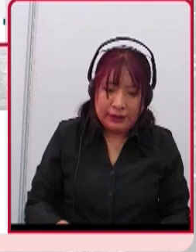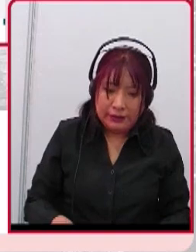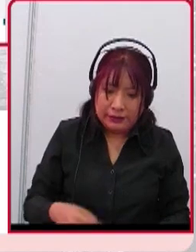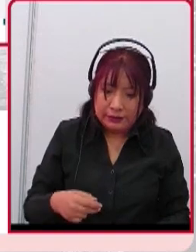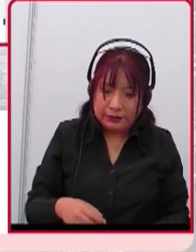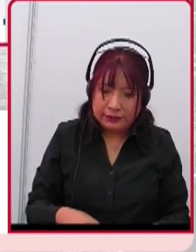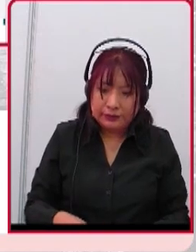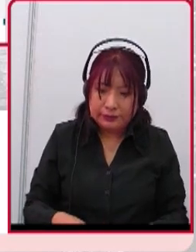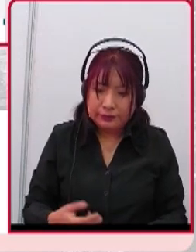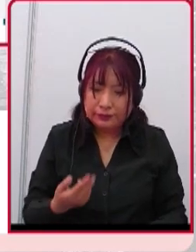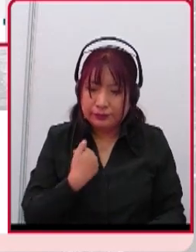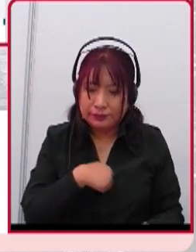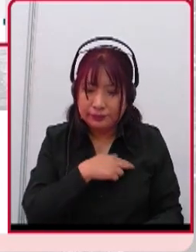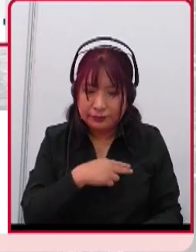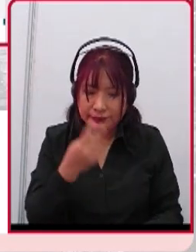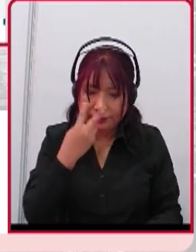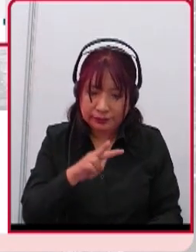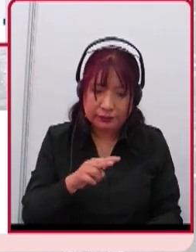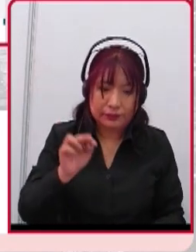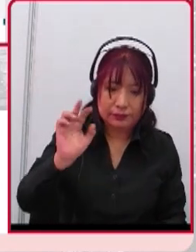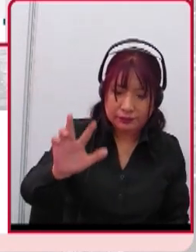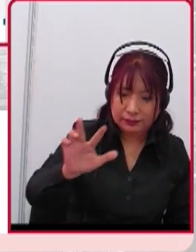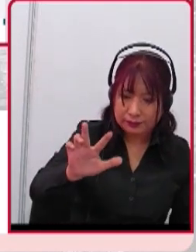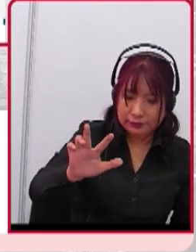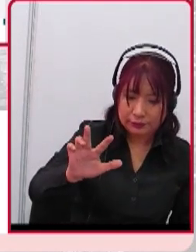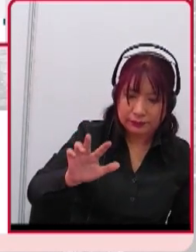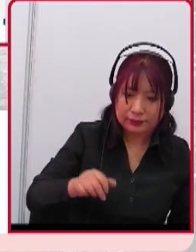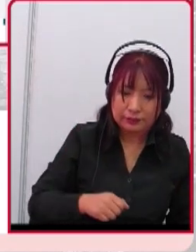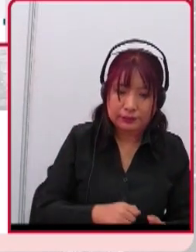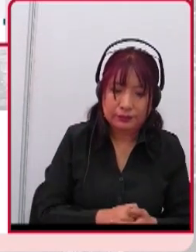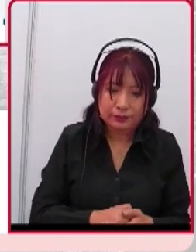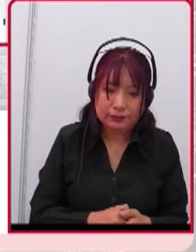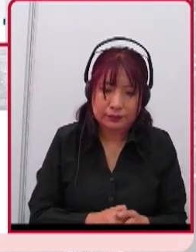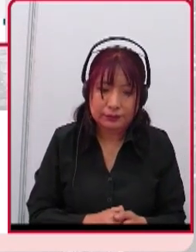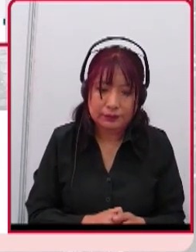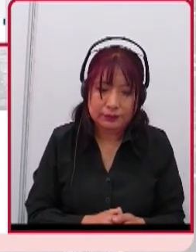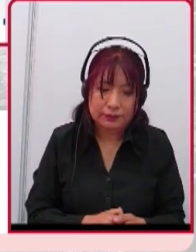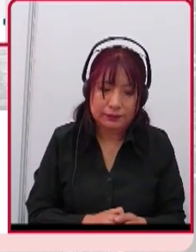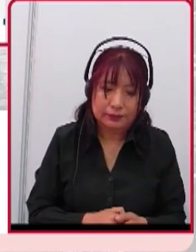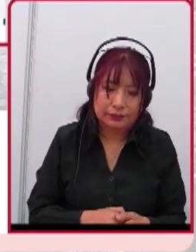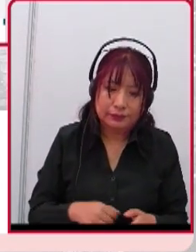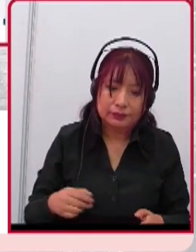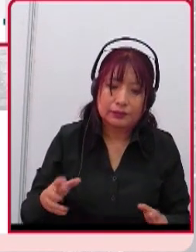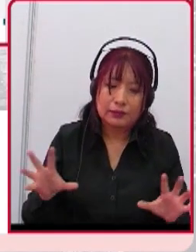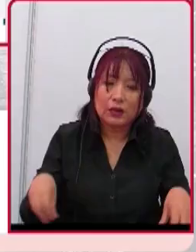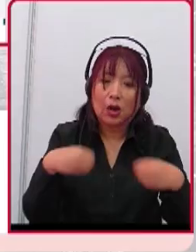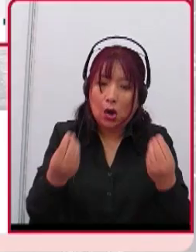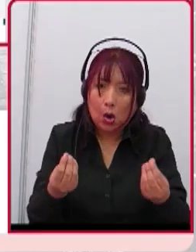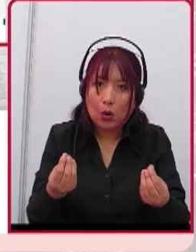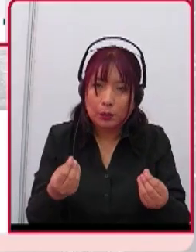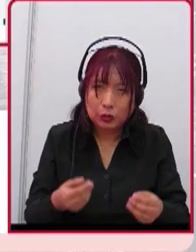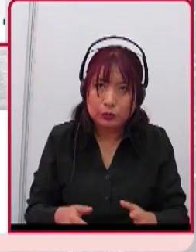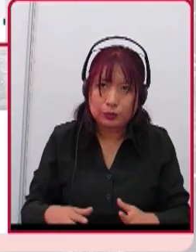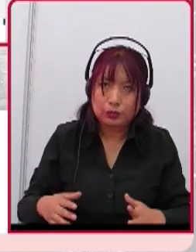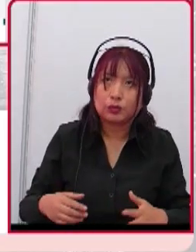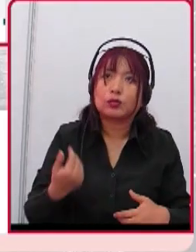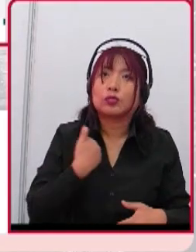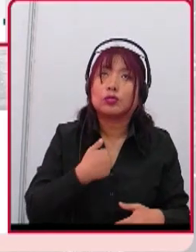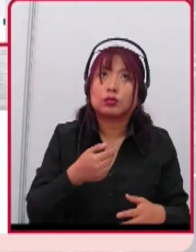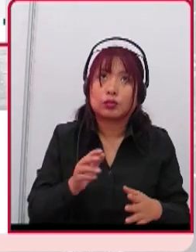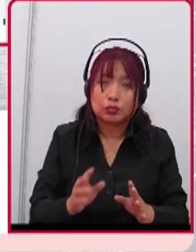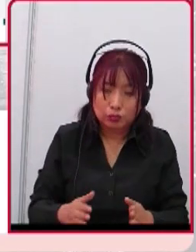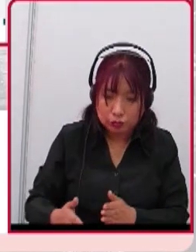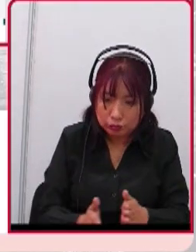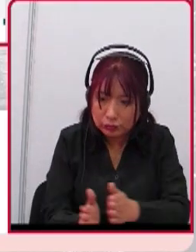cierto, nosotros ya hemos identificado el parámetro de localización y también de cómo se va a desplazar, es importante